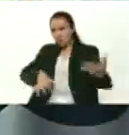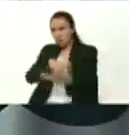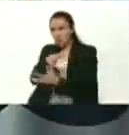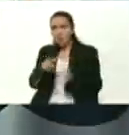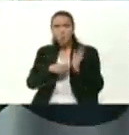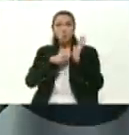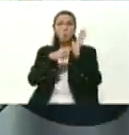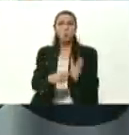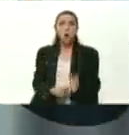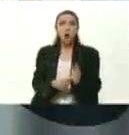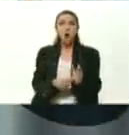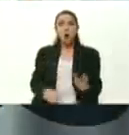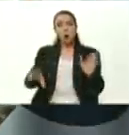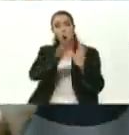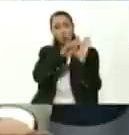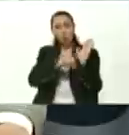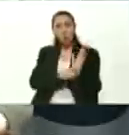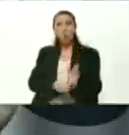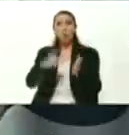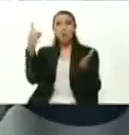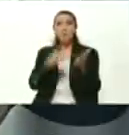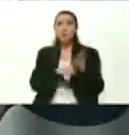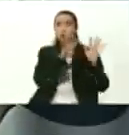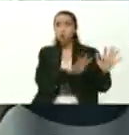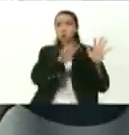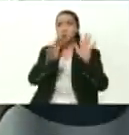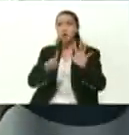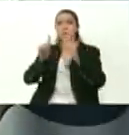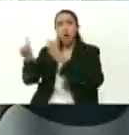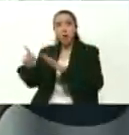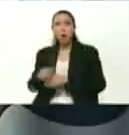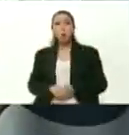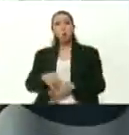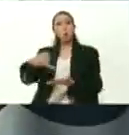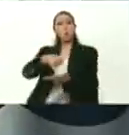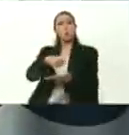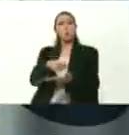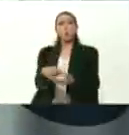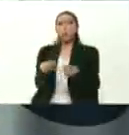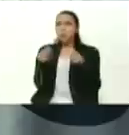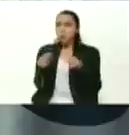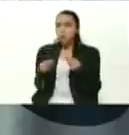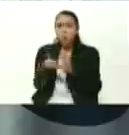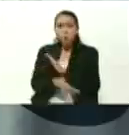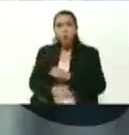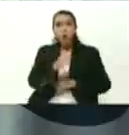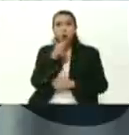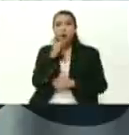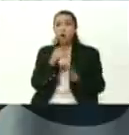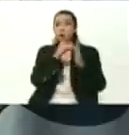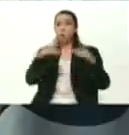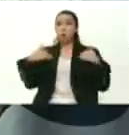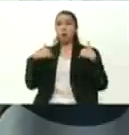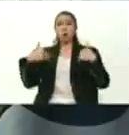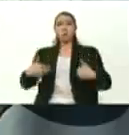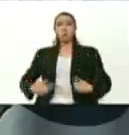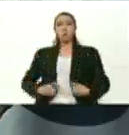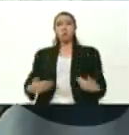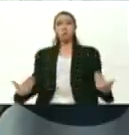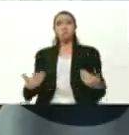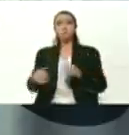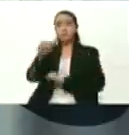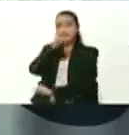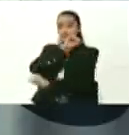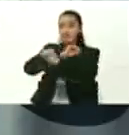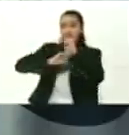una constitución como la del 61, totalmente vaga, ambigua en materia de protección a derechos humanos,